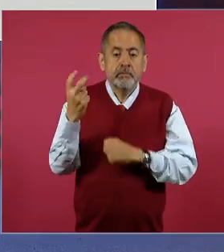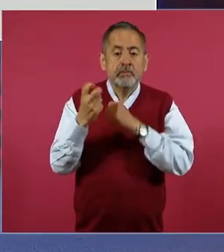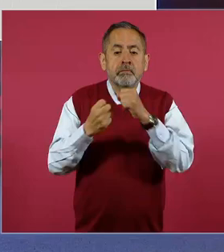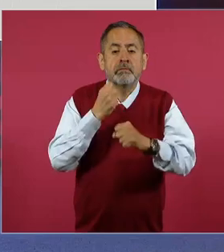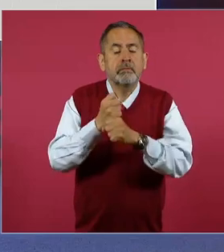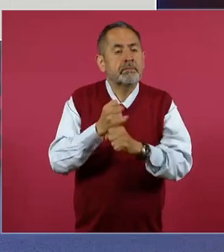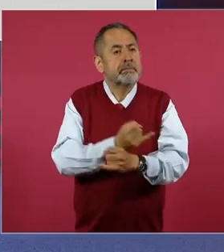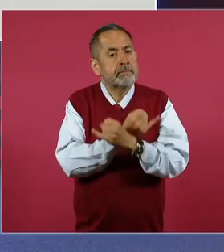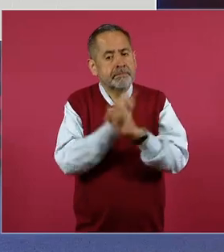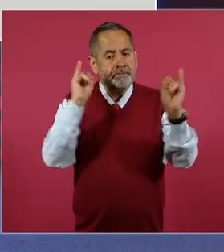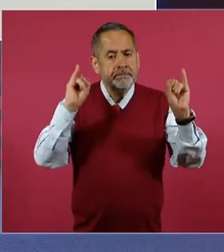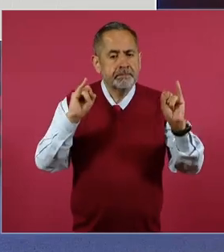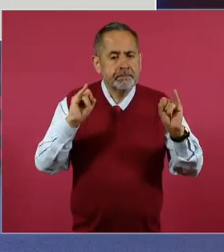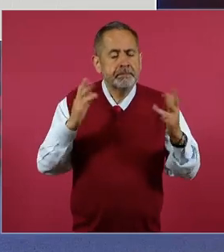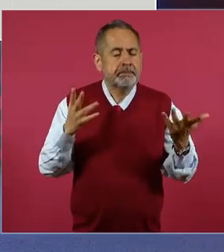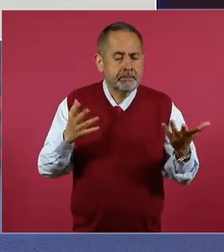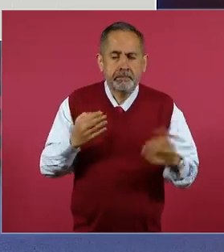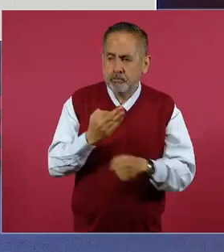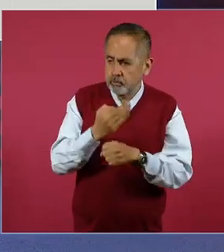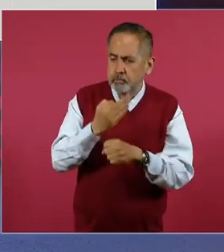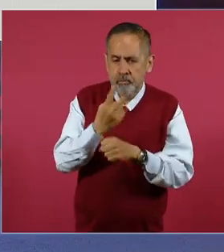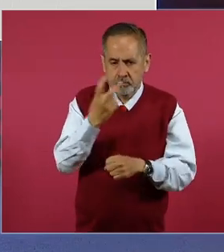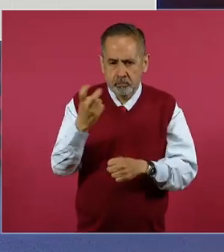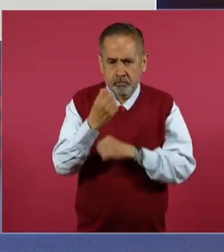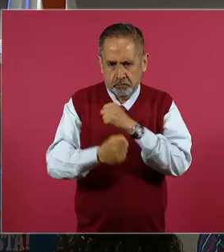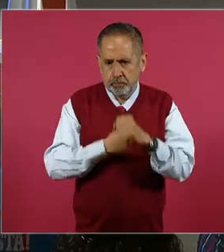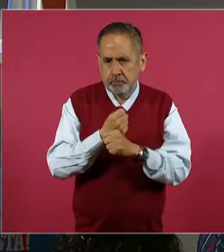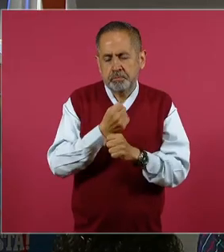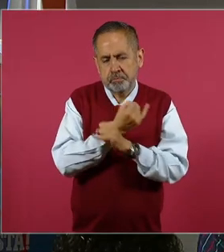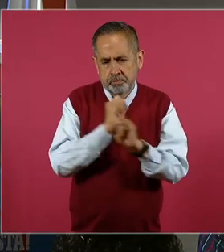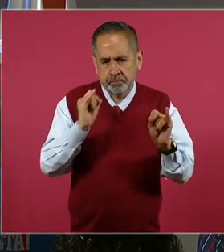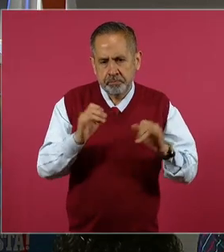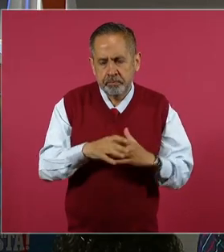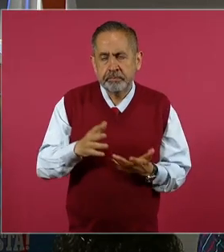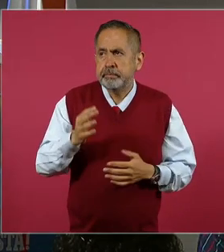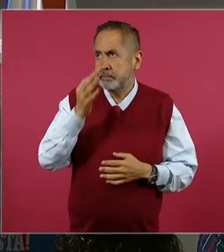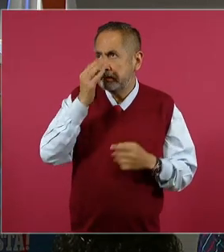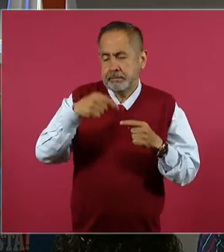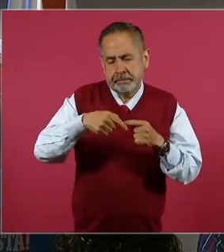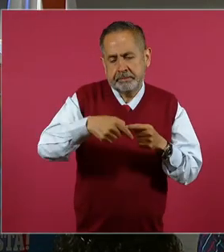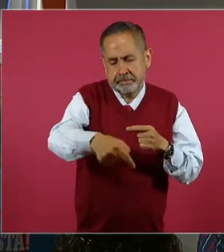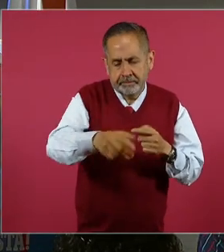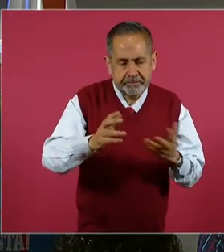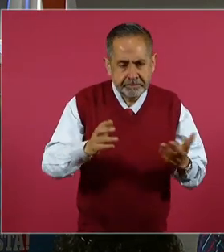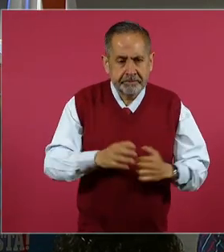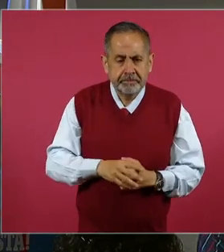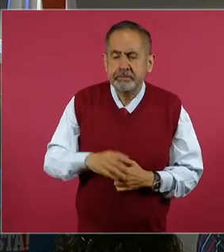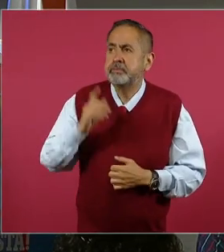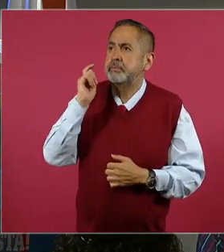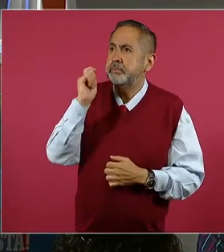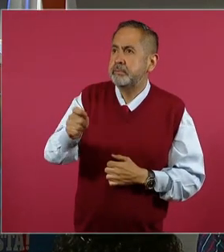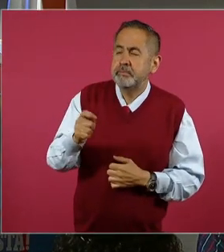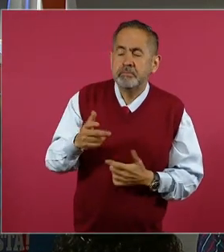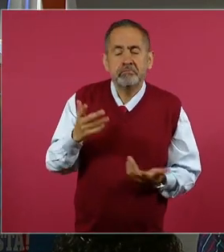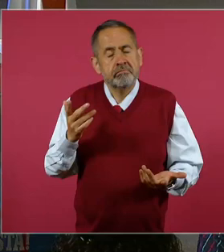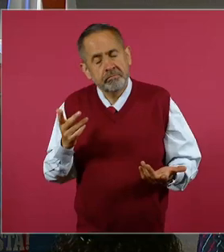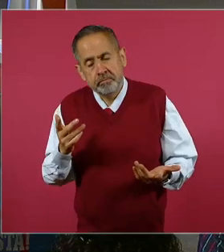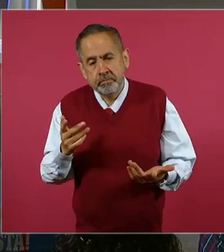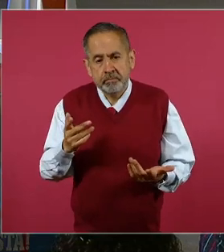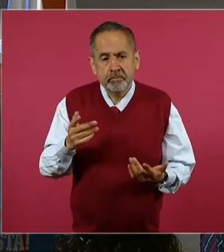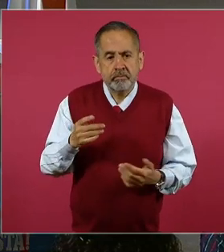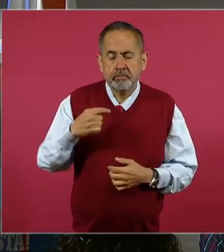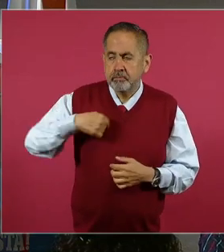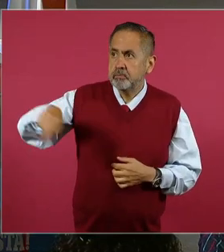independiente. Nos encontramos, pues, en un periodo en el que resulta ineludible